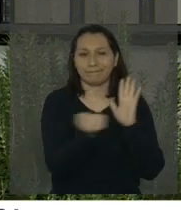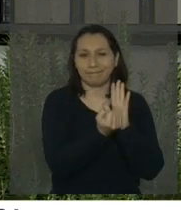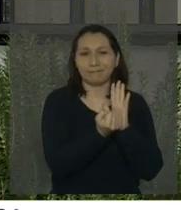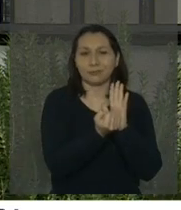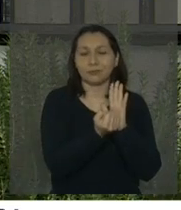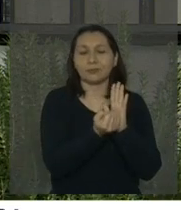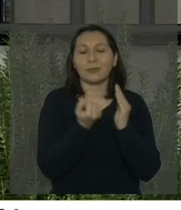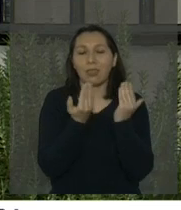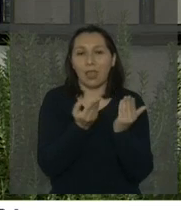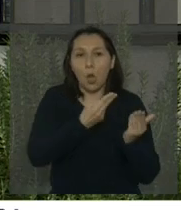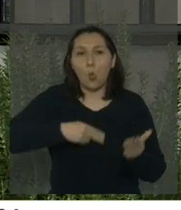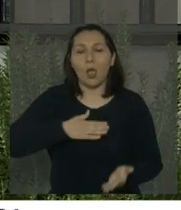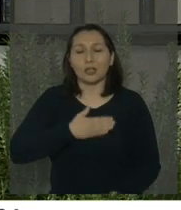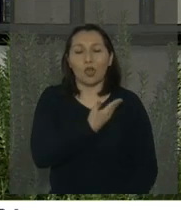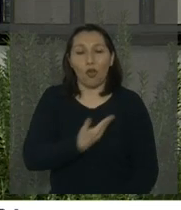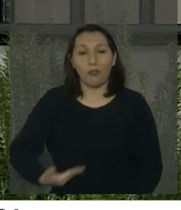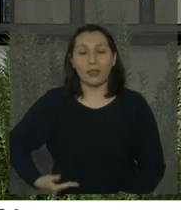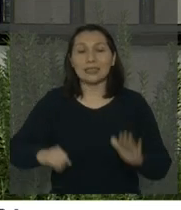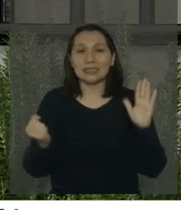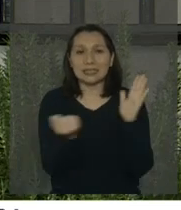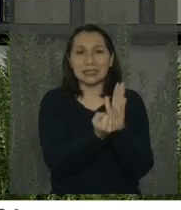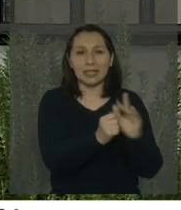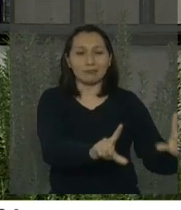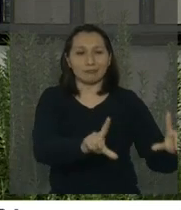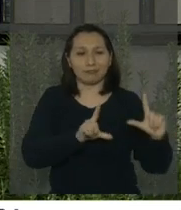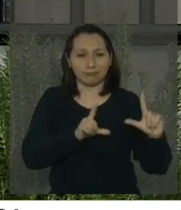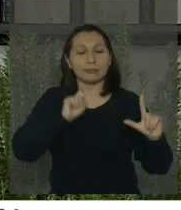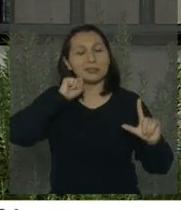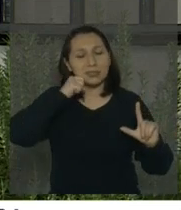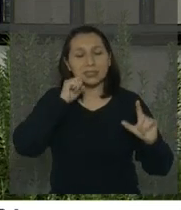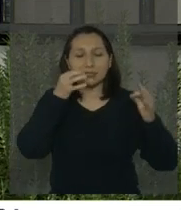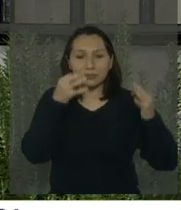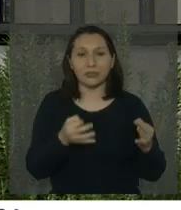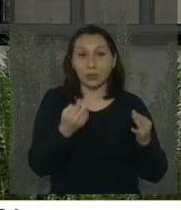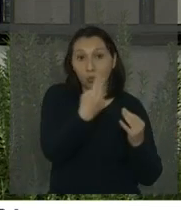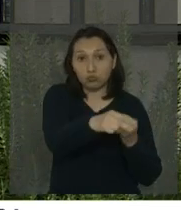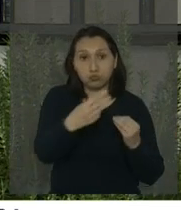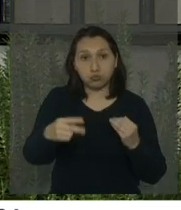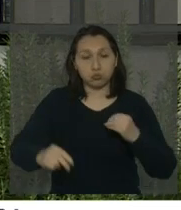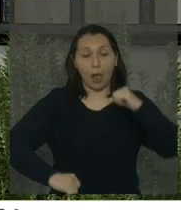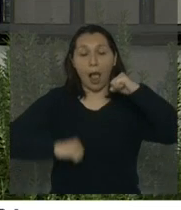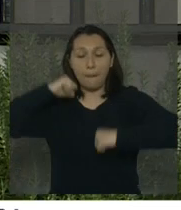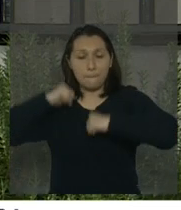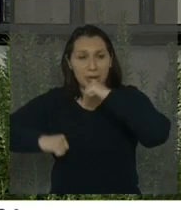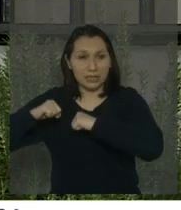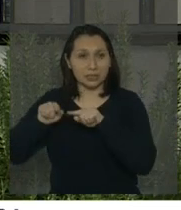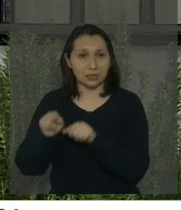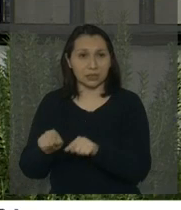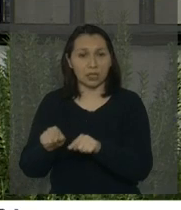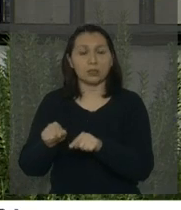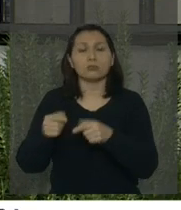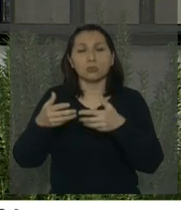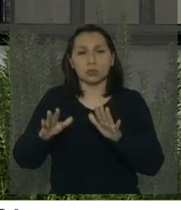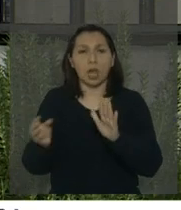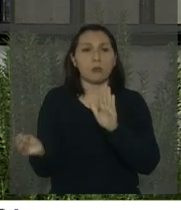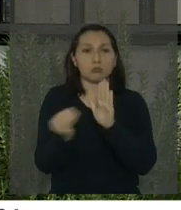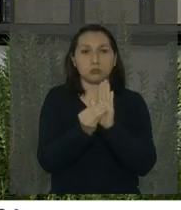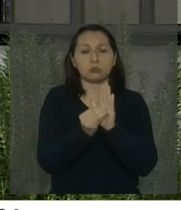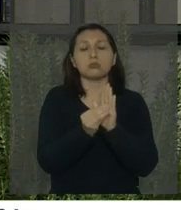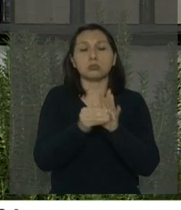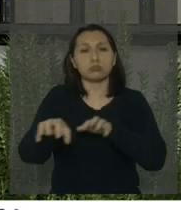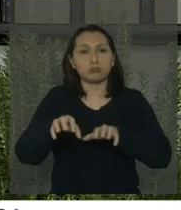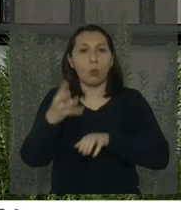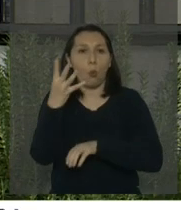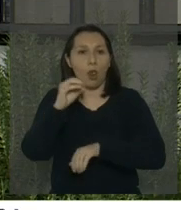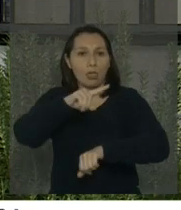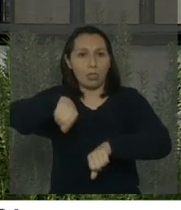nuestro gobierno. Este sello certifica que en vuestras empresas han implementado la política de las